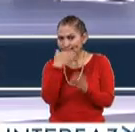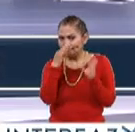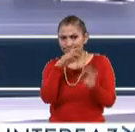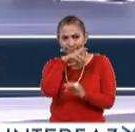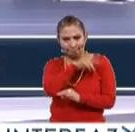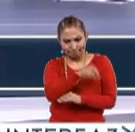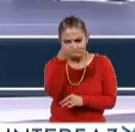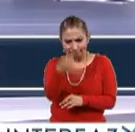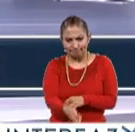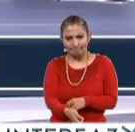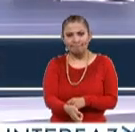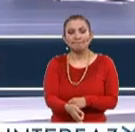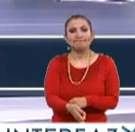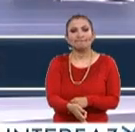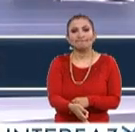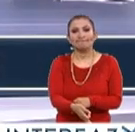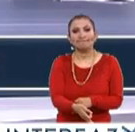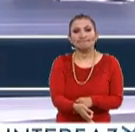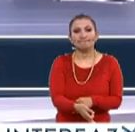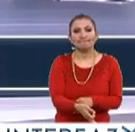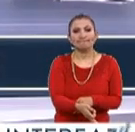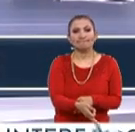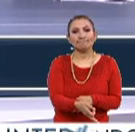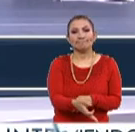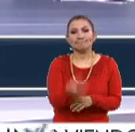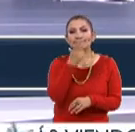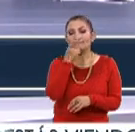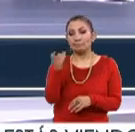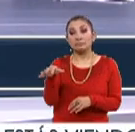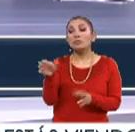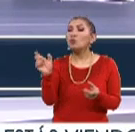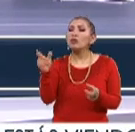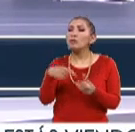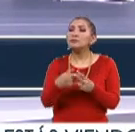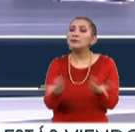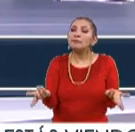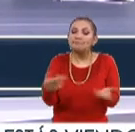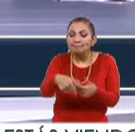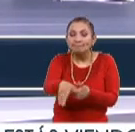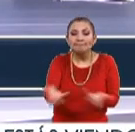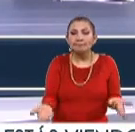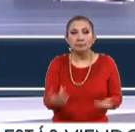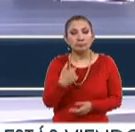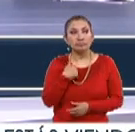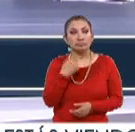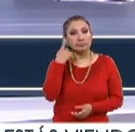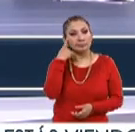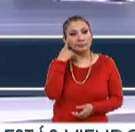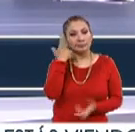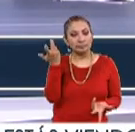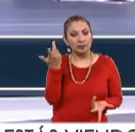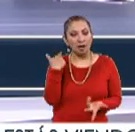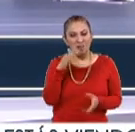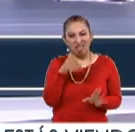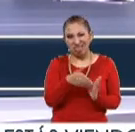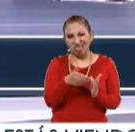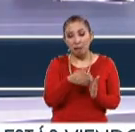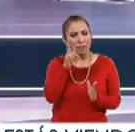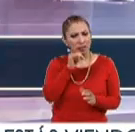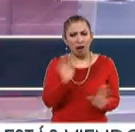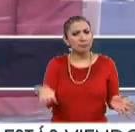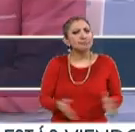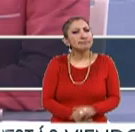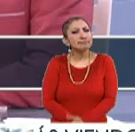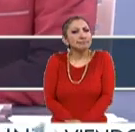y rápido. Y me dicen, ¿cuándo quiere empezar? Y yo, pues, por aquello de fastidiar un poco, pues dije,